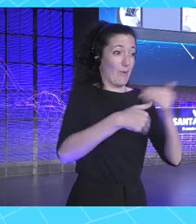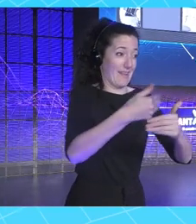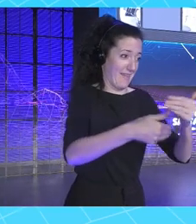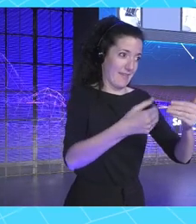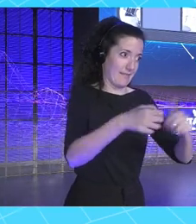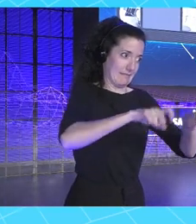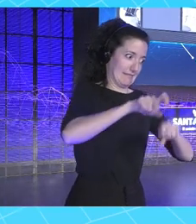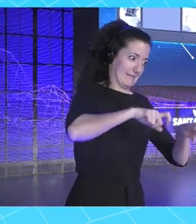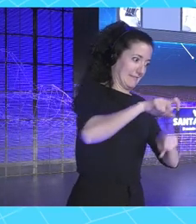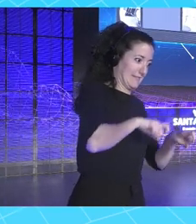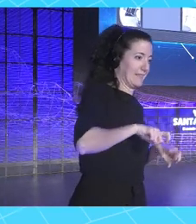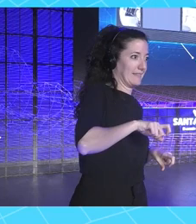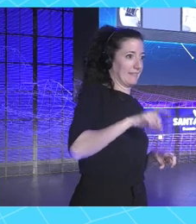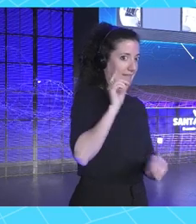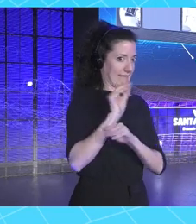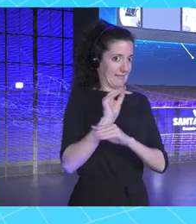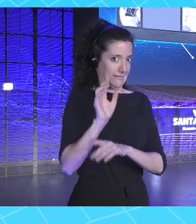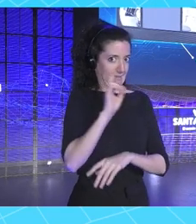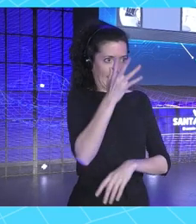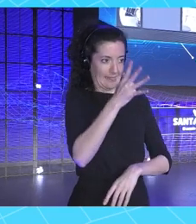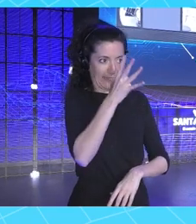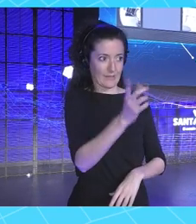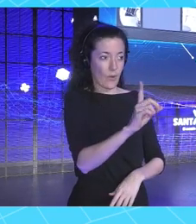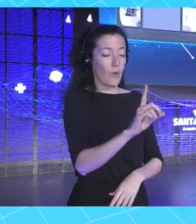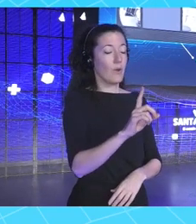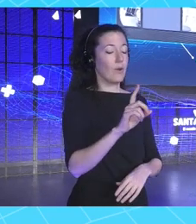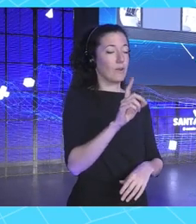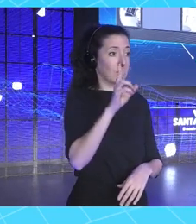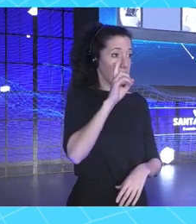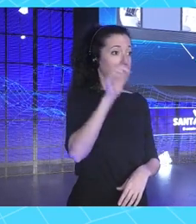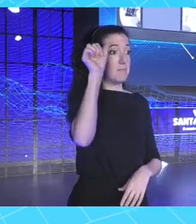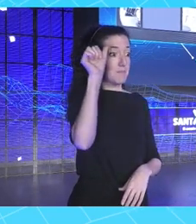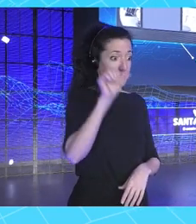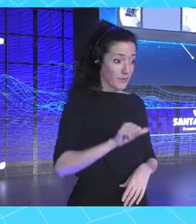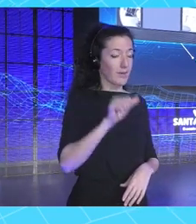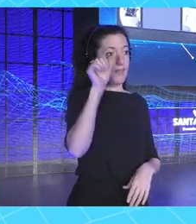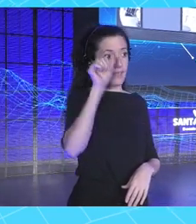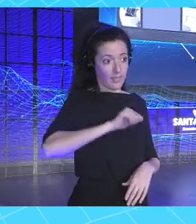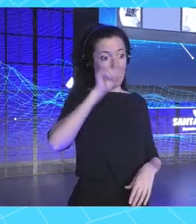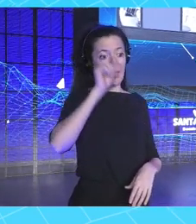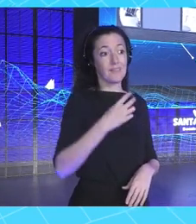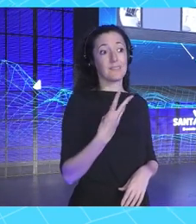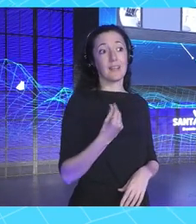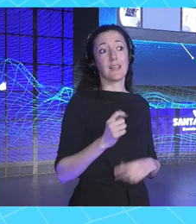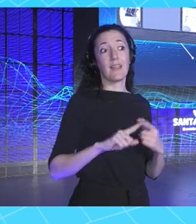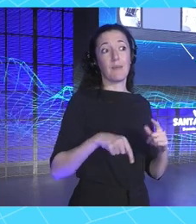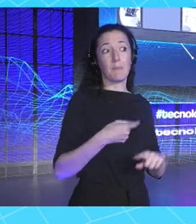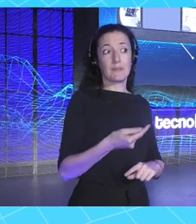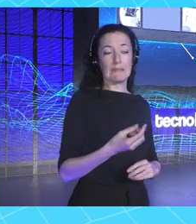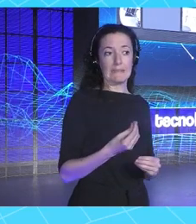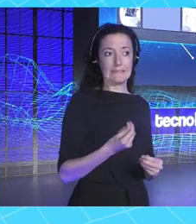la ponías la veías y luego la devolvías si te acordabas porque hay veces que pasaba una semana y cuando ya veías que te habías pasado los tres días decías papá devuélvela